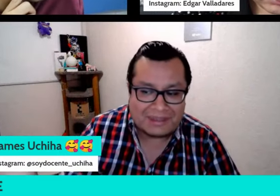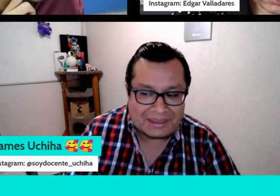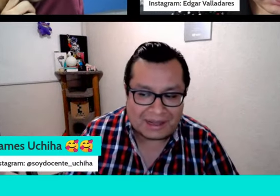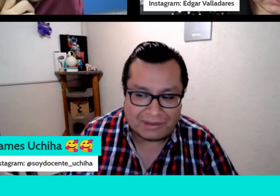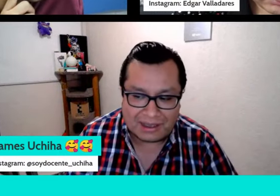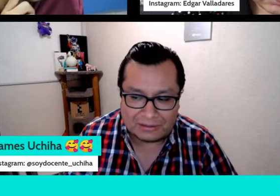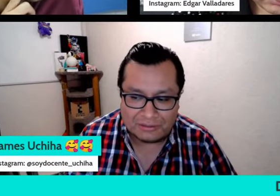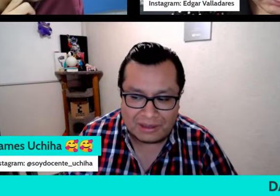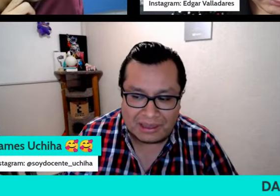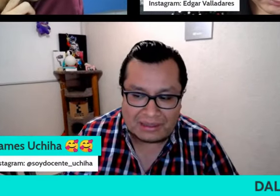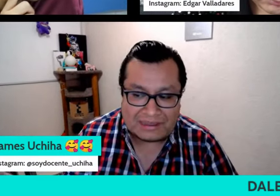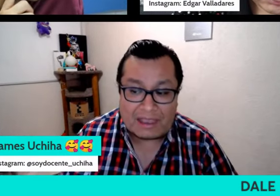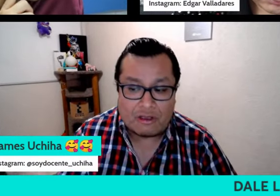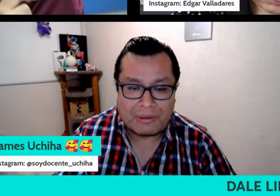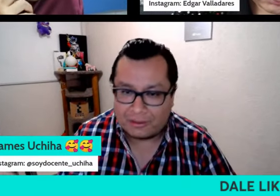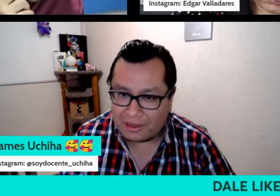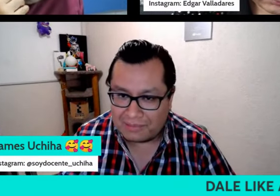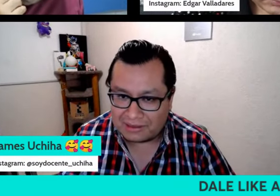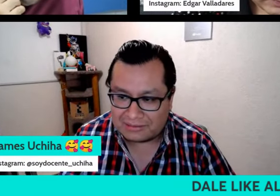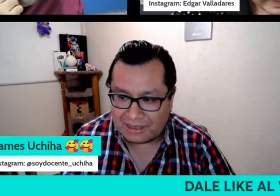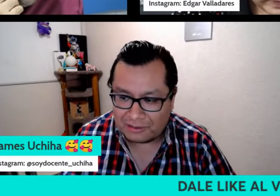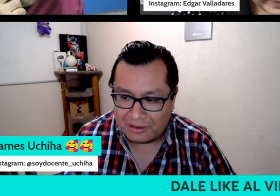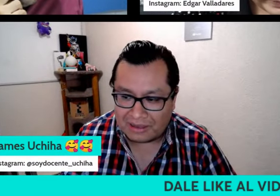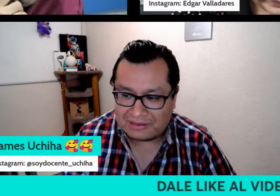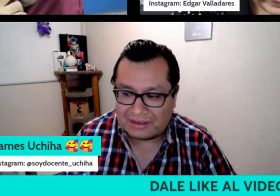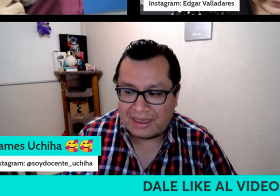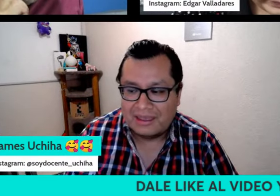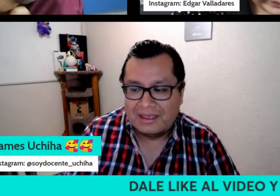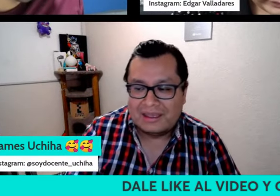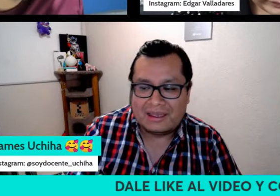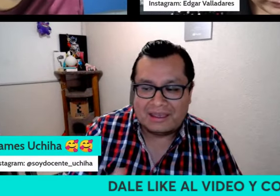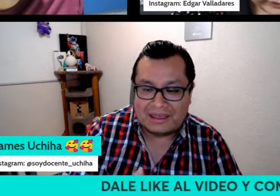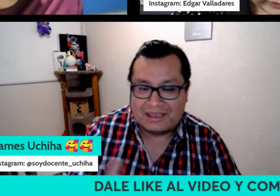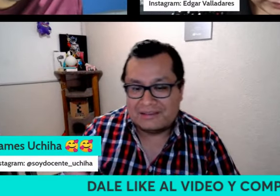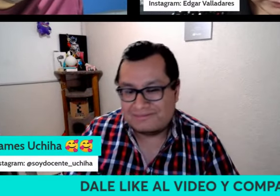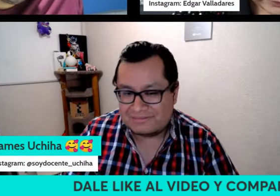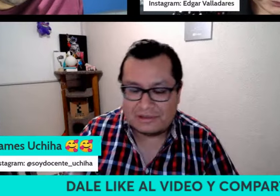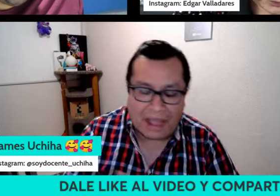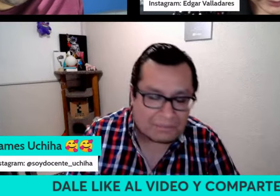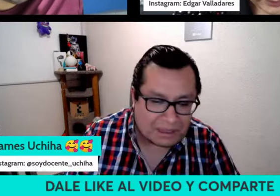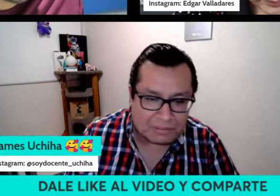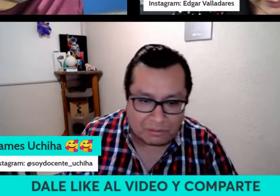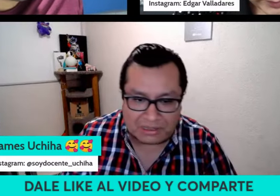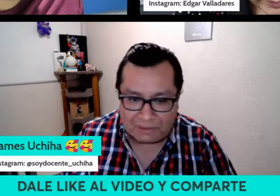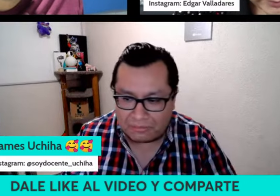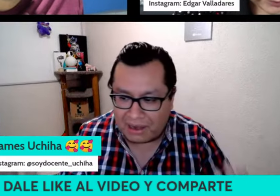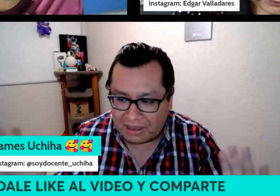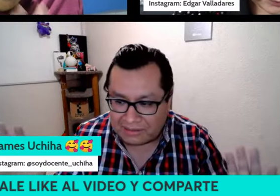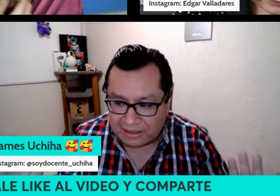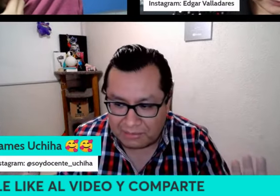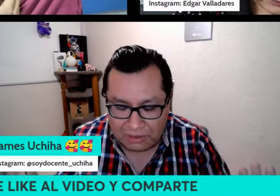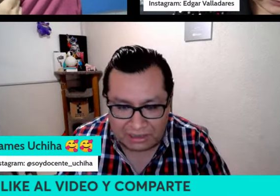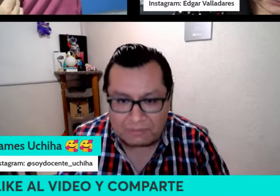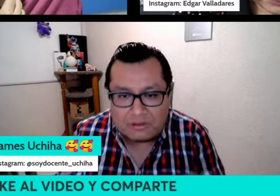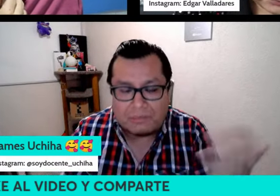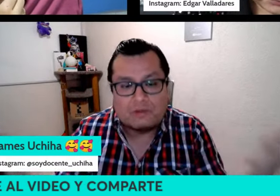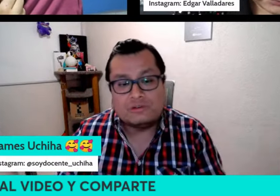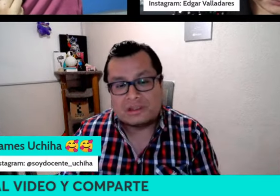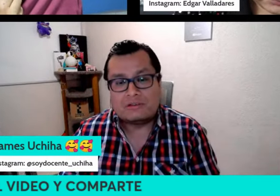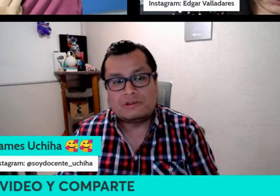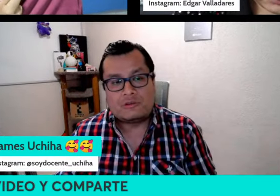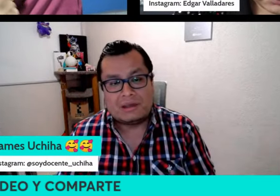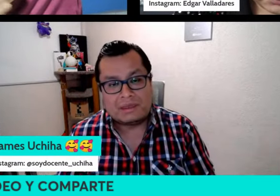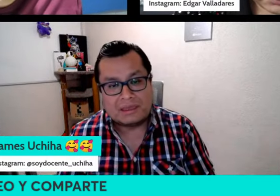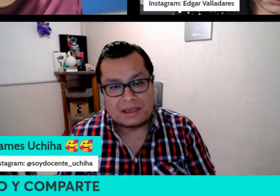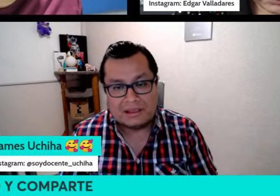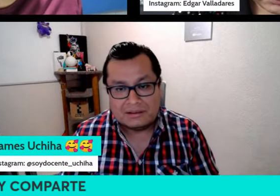todavía siguen trabajando y siguen cobrando del magisterio así que a mí no me gusta la forma en la que está el tema educativo no me